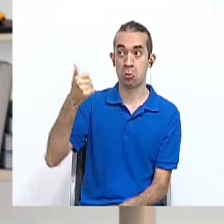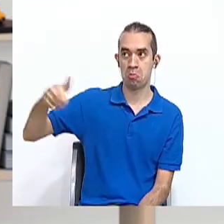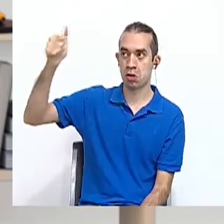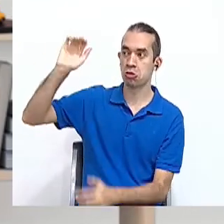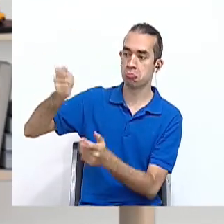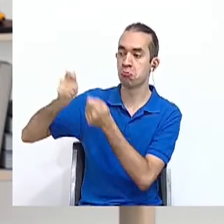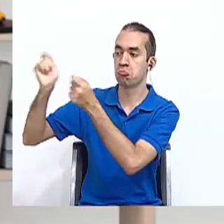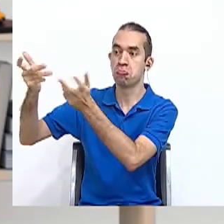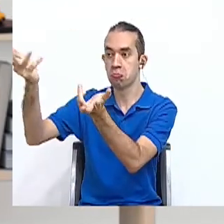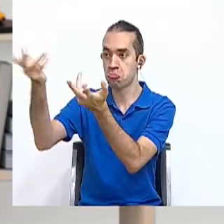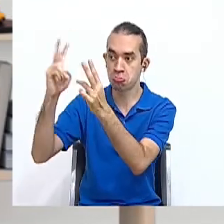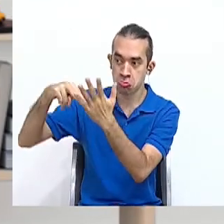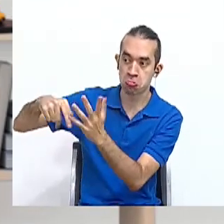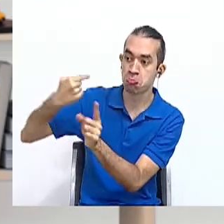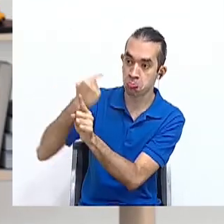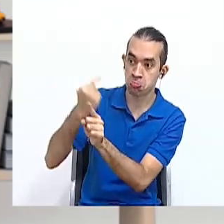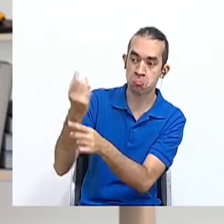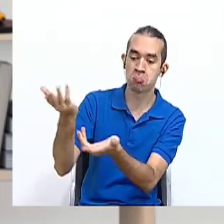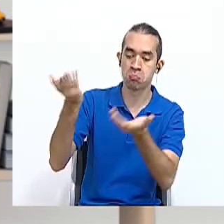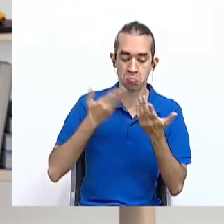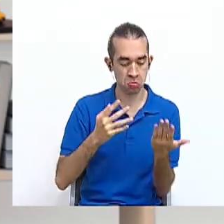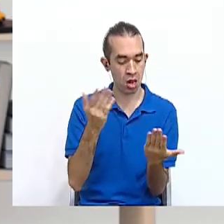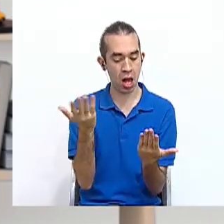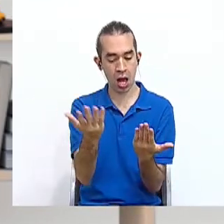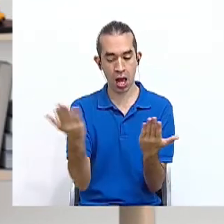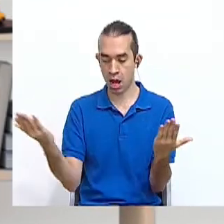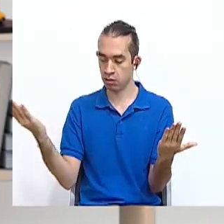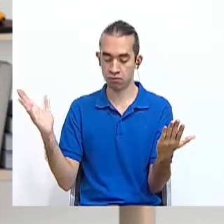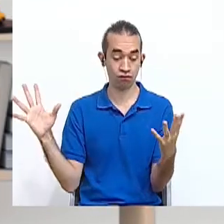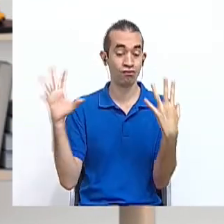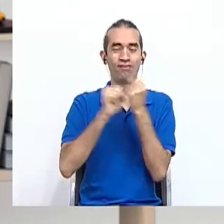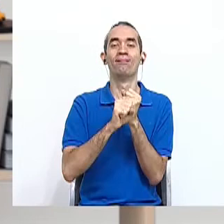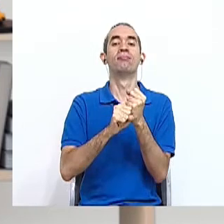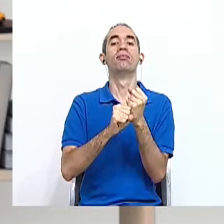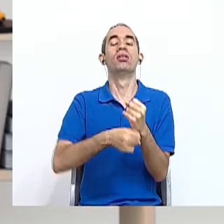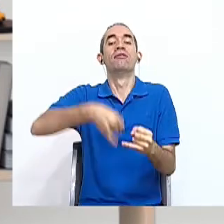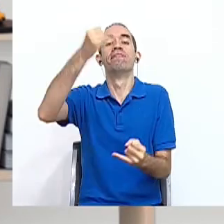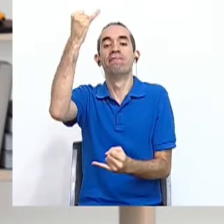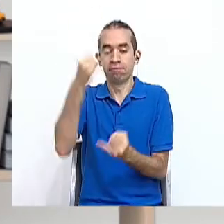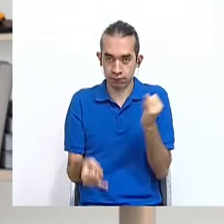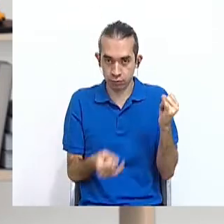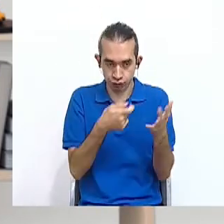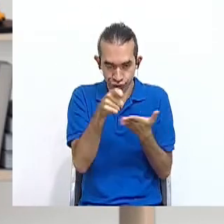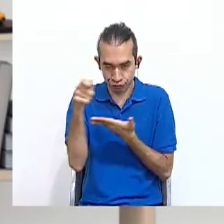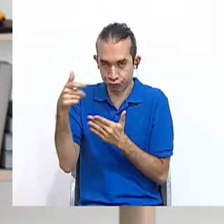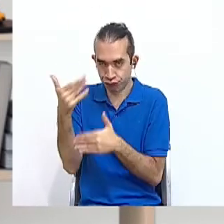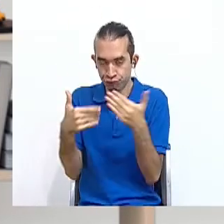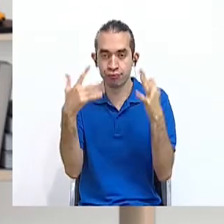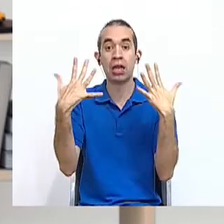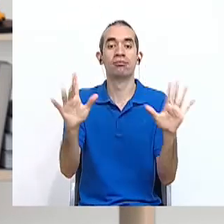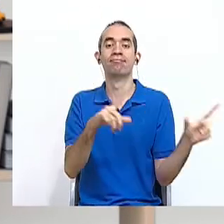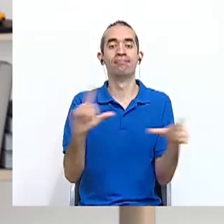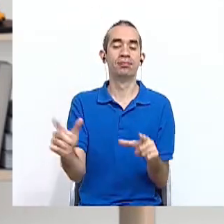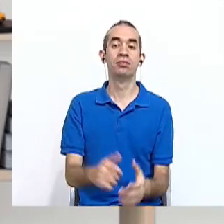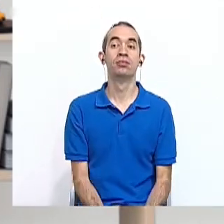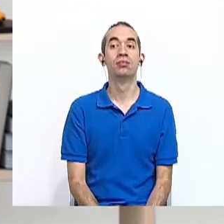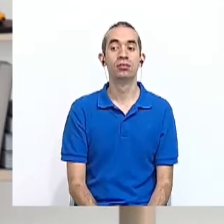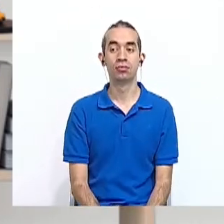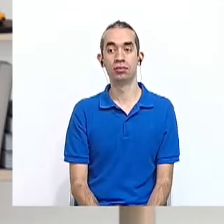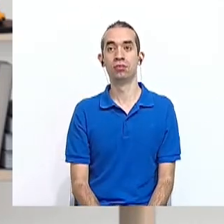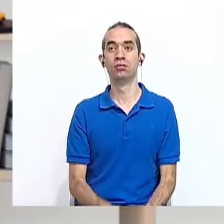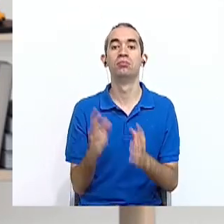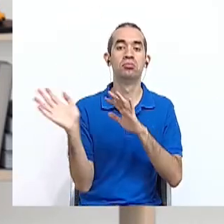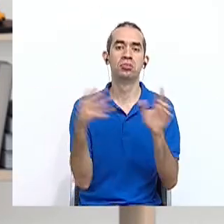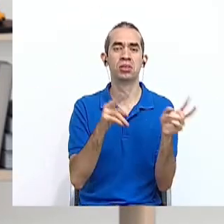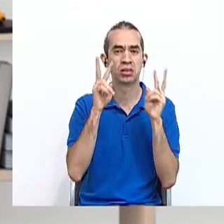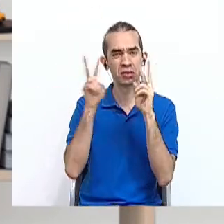algunas correcciones. Y de esas versiones, la versión final es a partir de todo ese proceso. Muy bien, vamos a ver qué nos